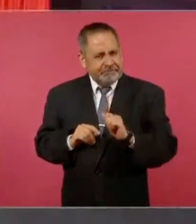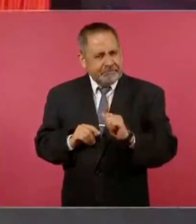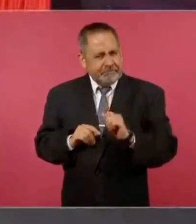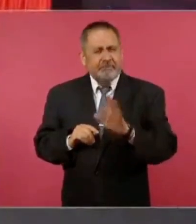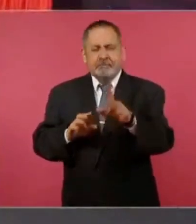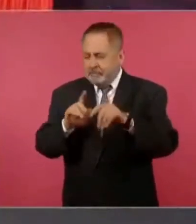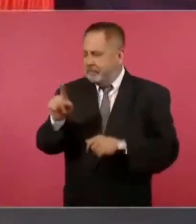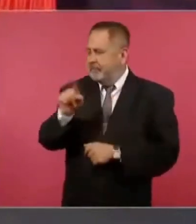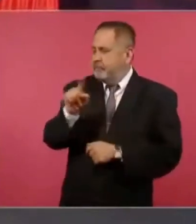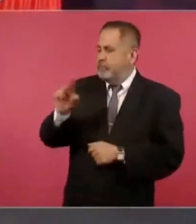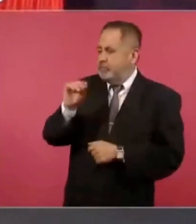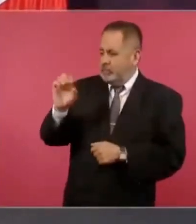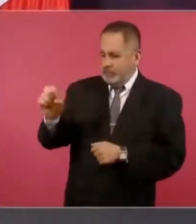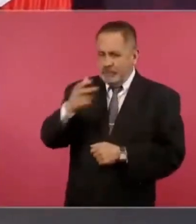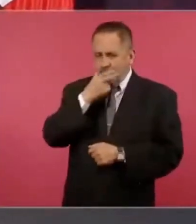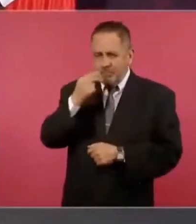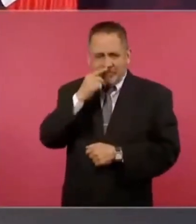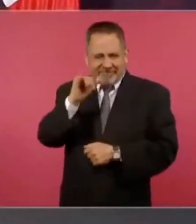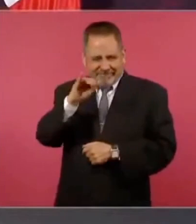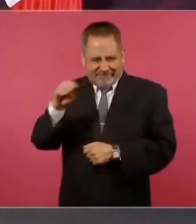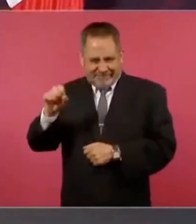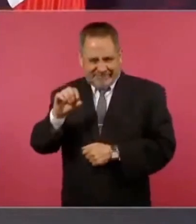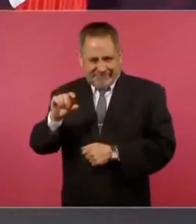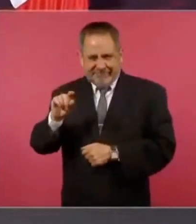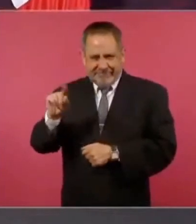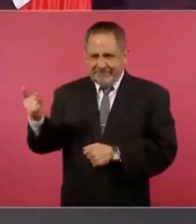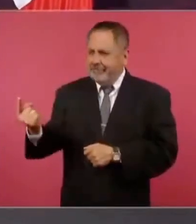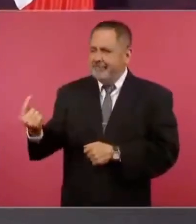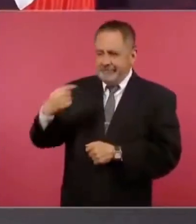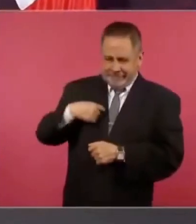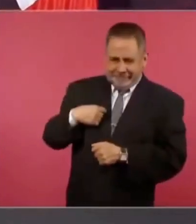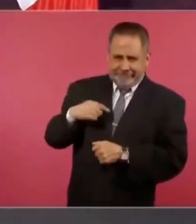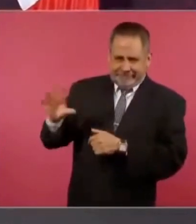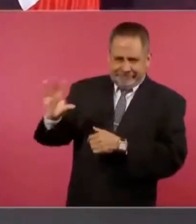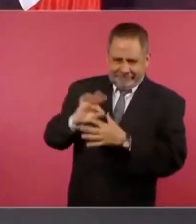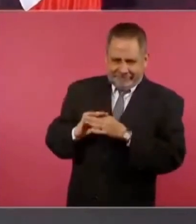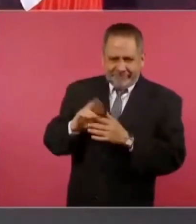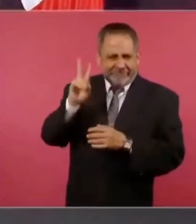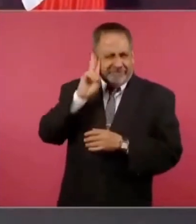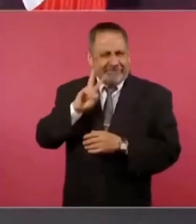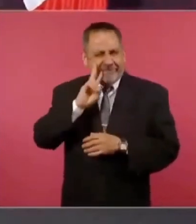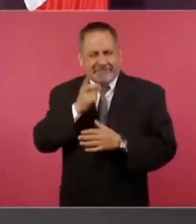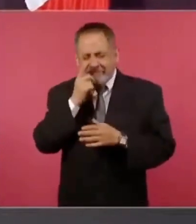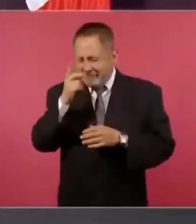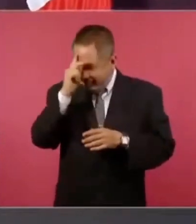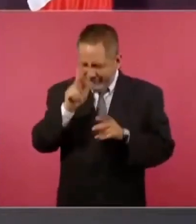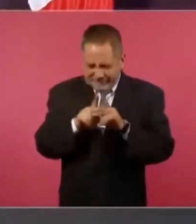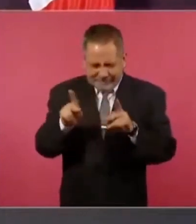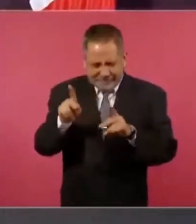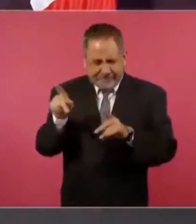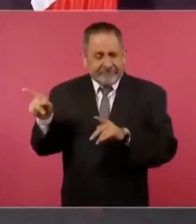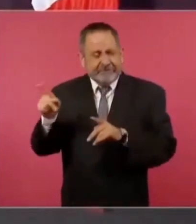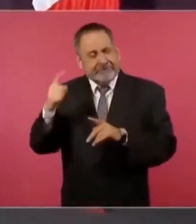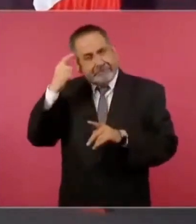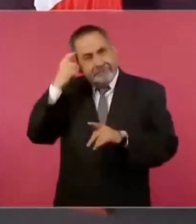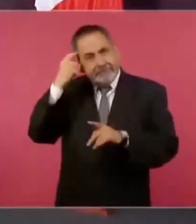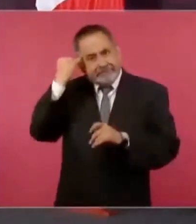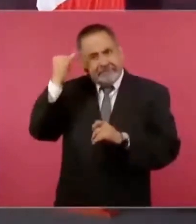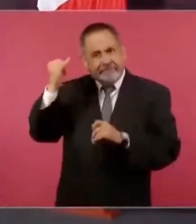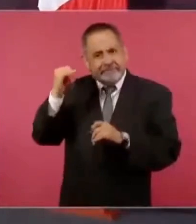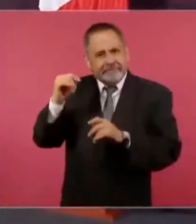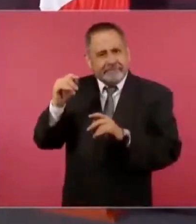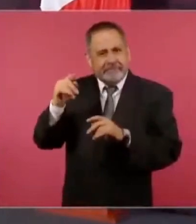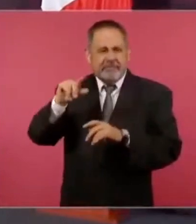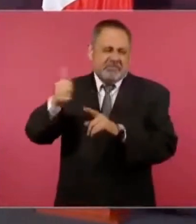Zoé, a ver si te la dicta, es parafraseando a un